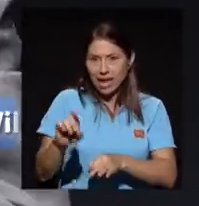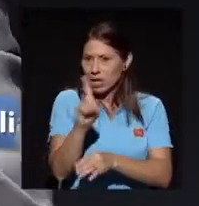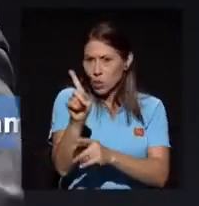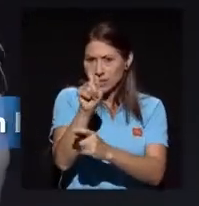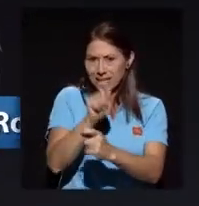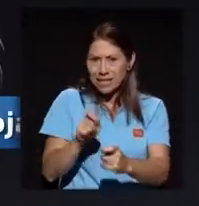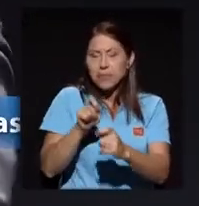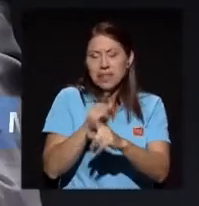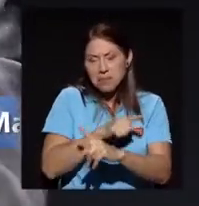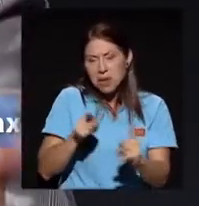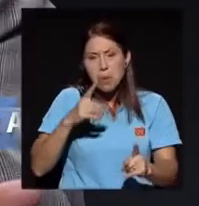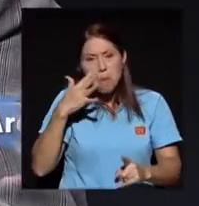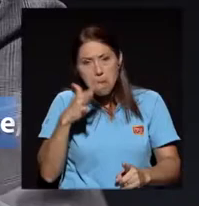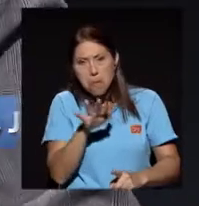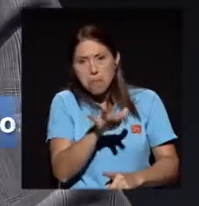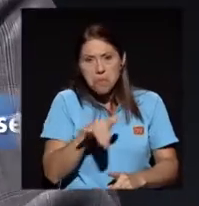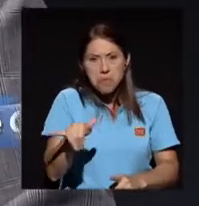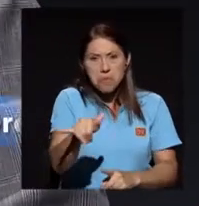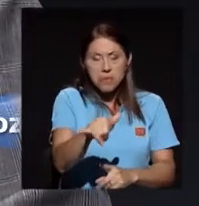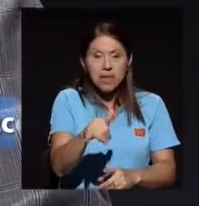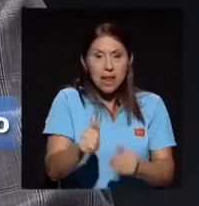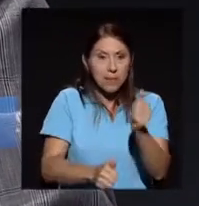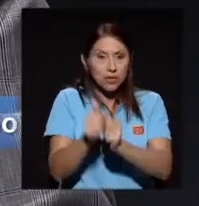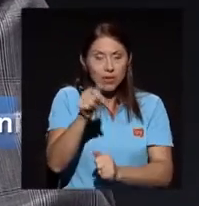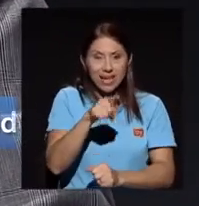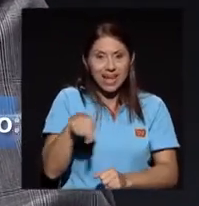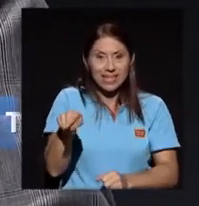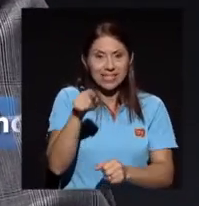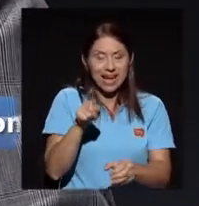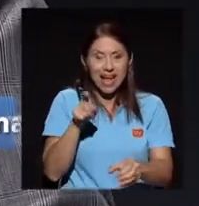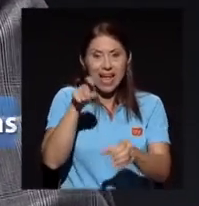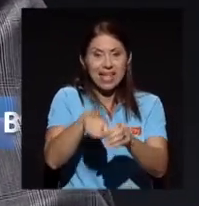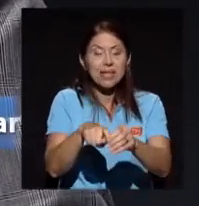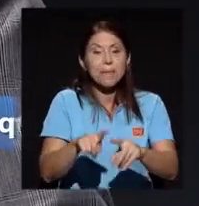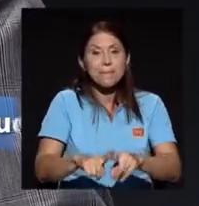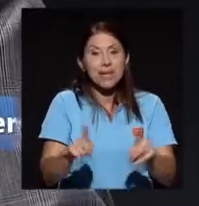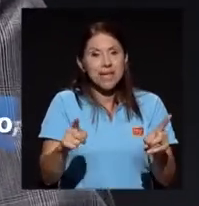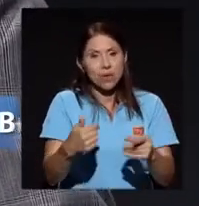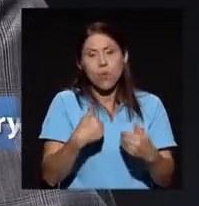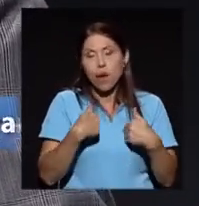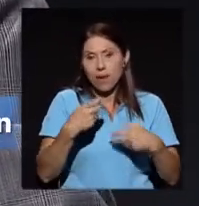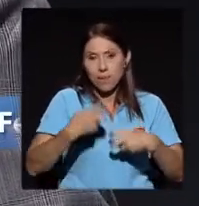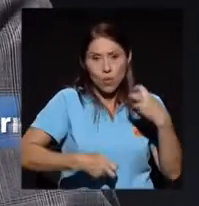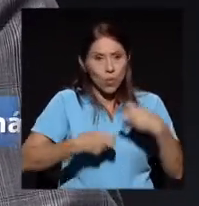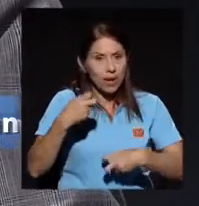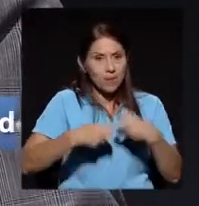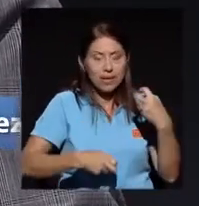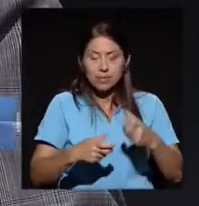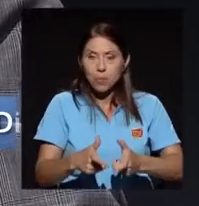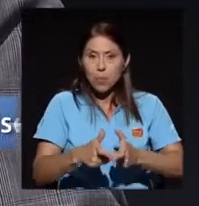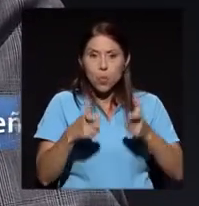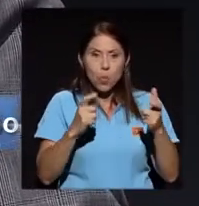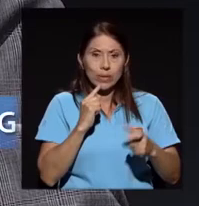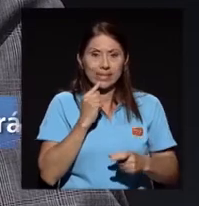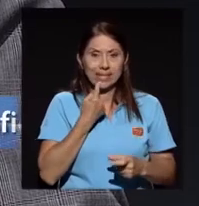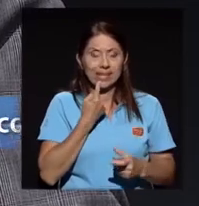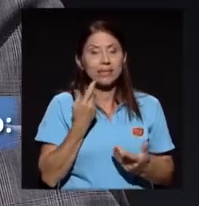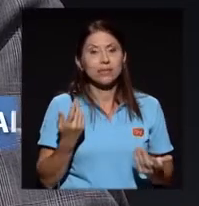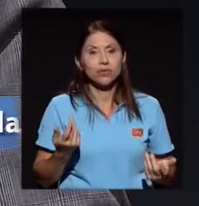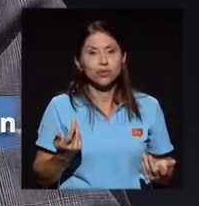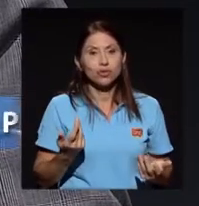ahí y la mayoría de lo que están ahí está en el unión europea pero ahí hay problemas muy serios que indudablemente